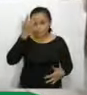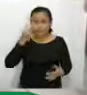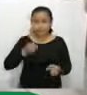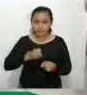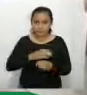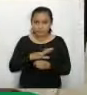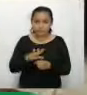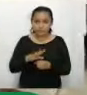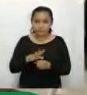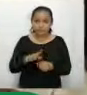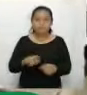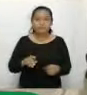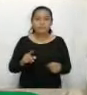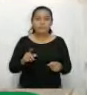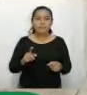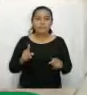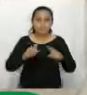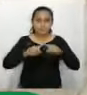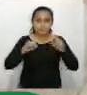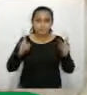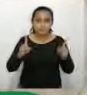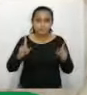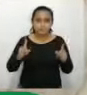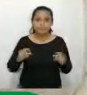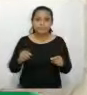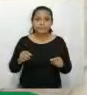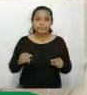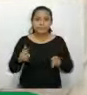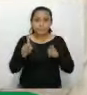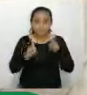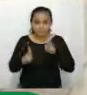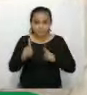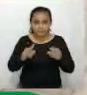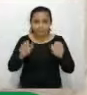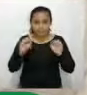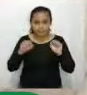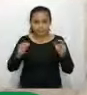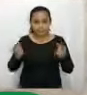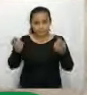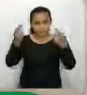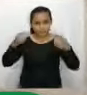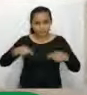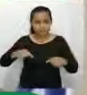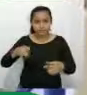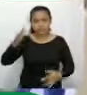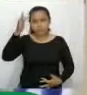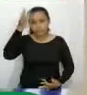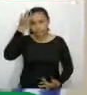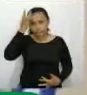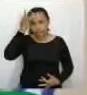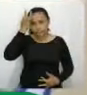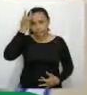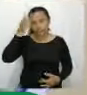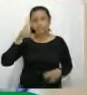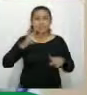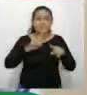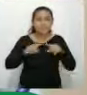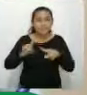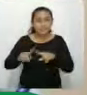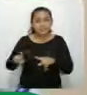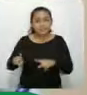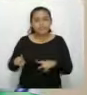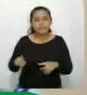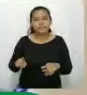asiste, pese a que ahorita están en fiestas, pero hay personas que sí están asistiendo con algunos problemas de salud distintos